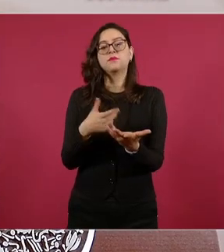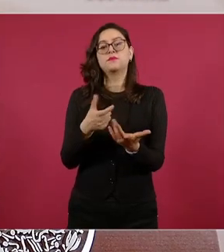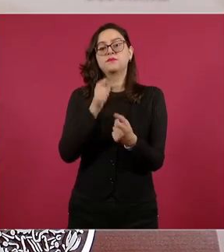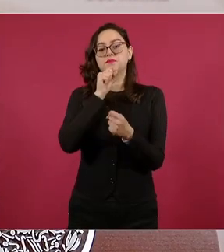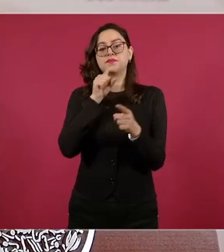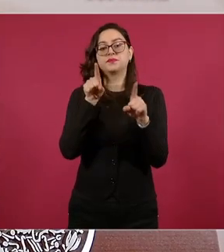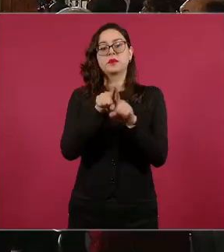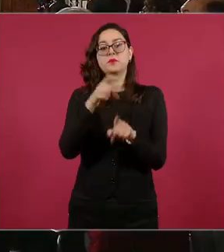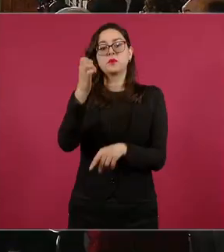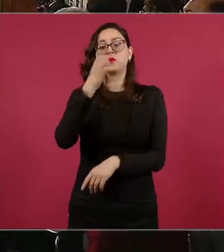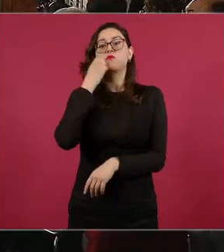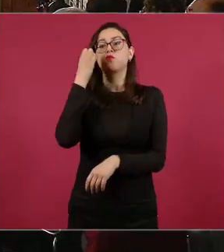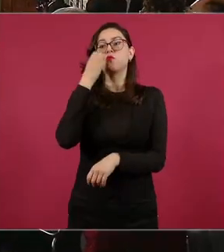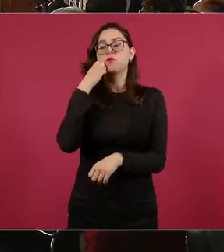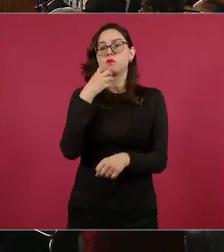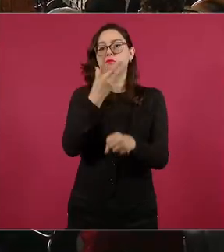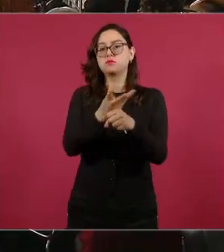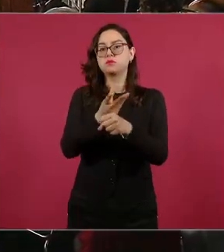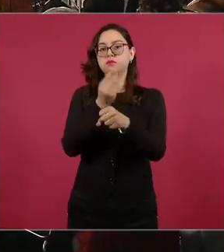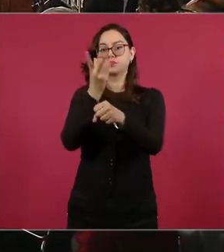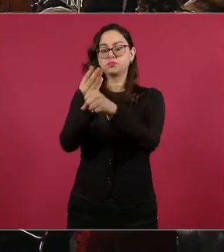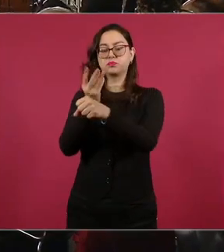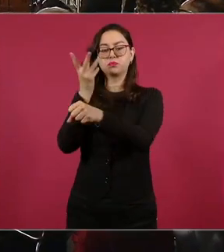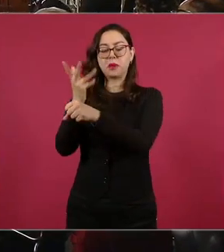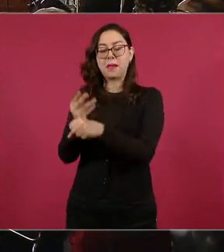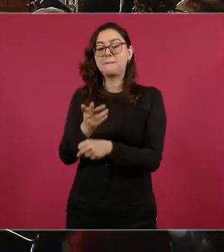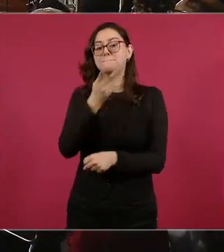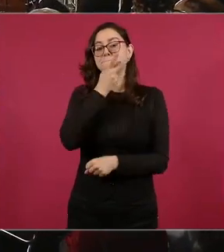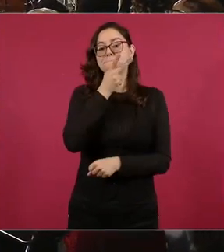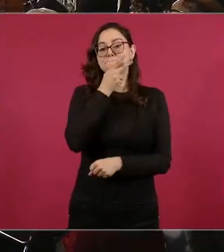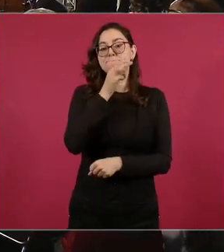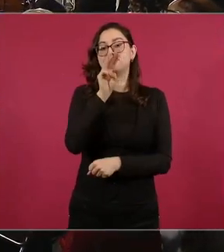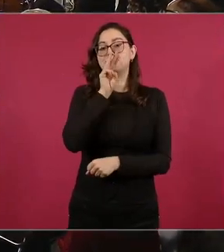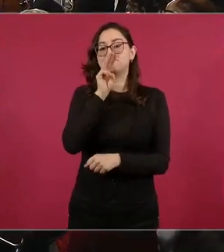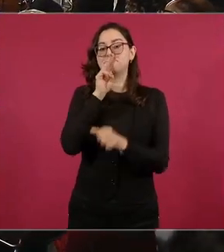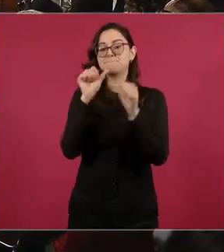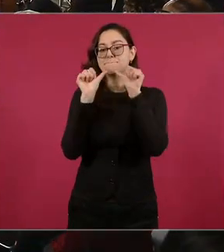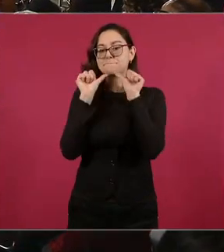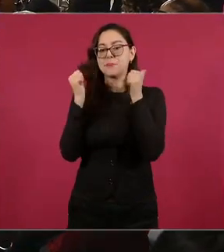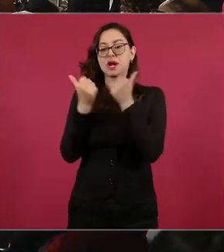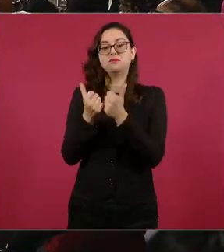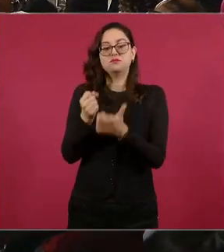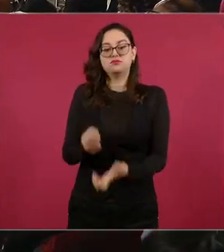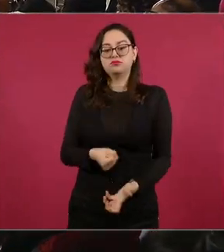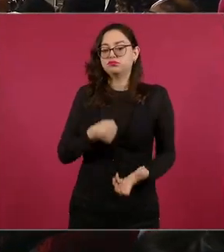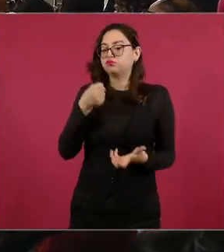que se maneja de manera directa con